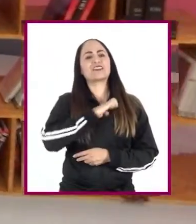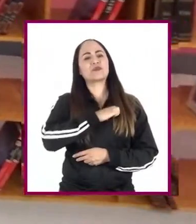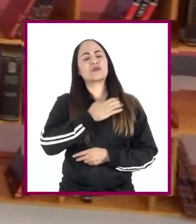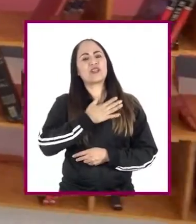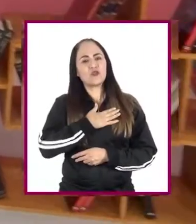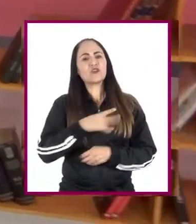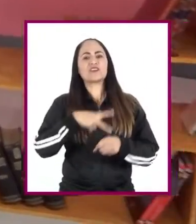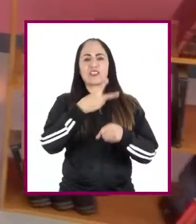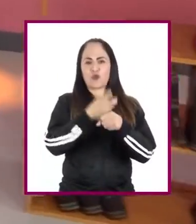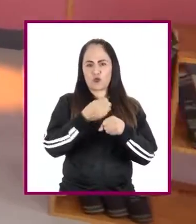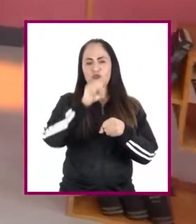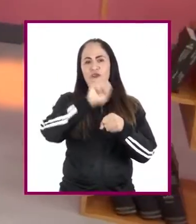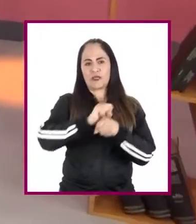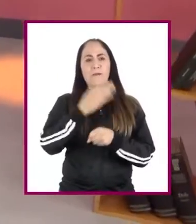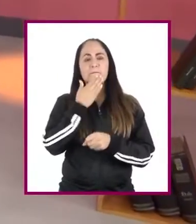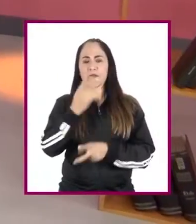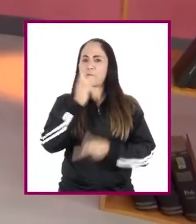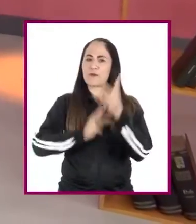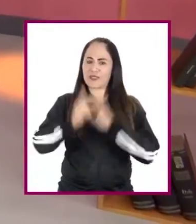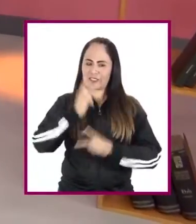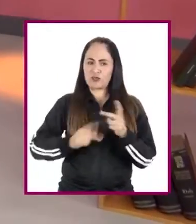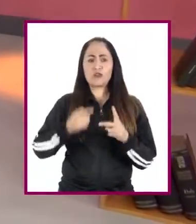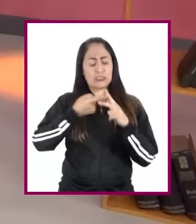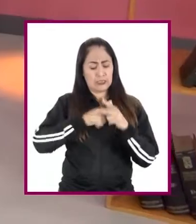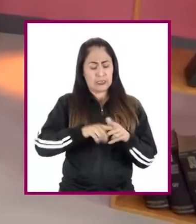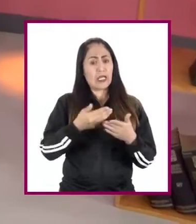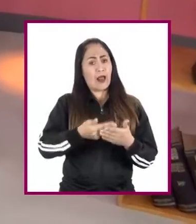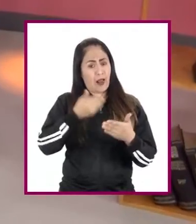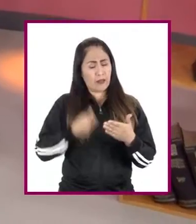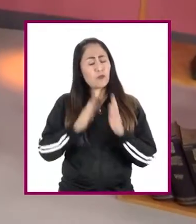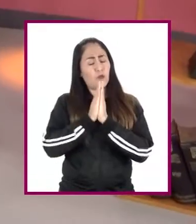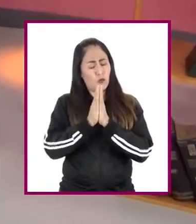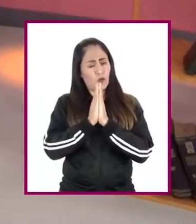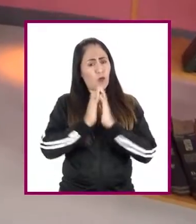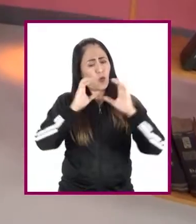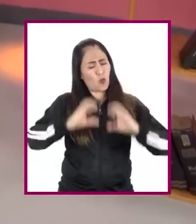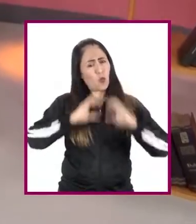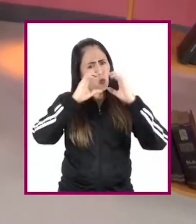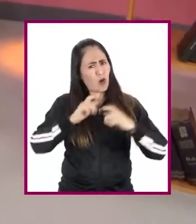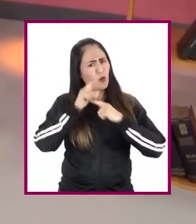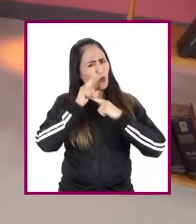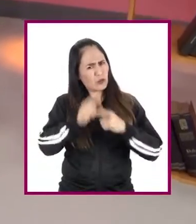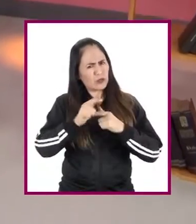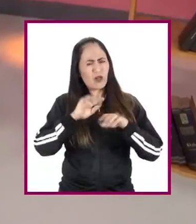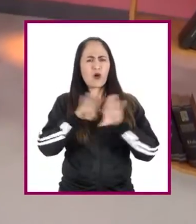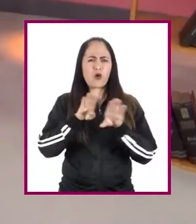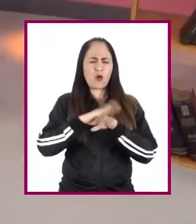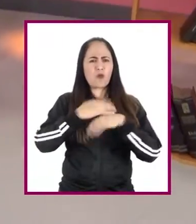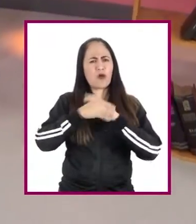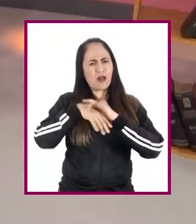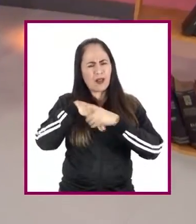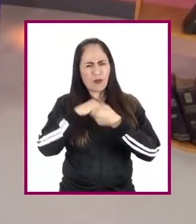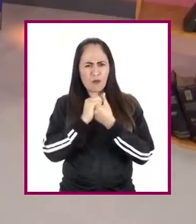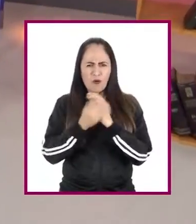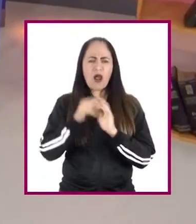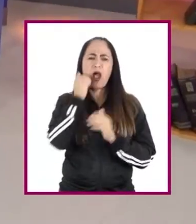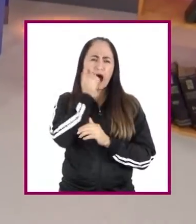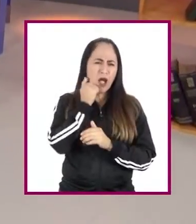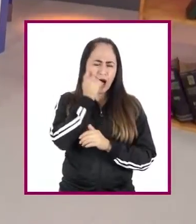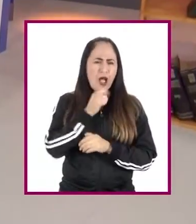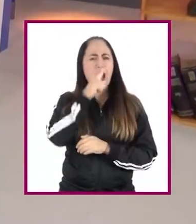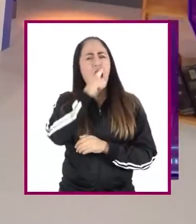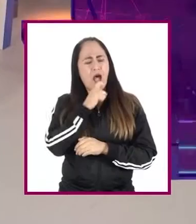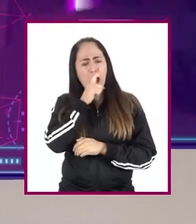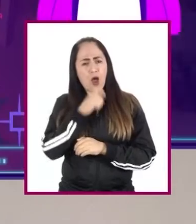de secundaria. Antes de iniciar, les recuerdo que debemos seguir cuidándonos, lavando frecuentemente nuestras manos con agua y abundante